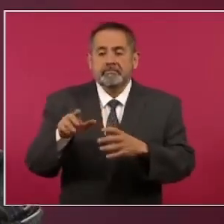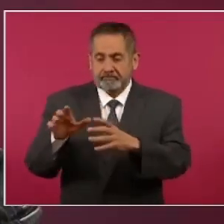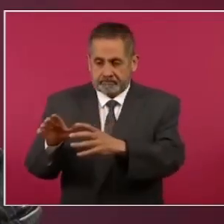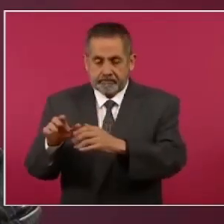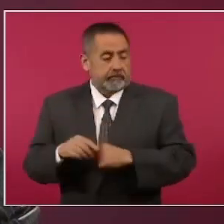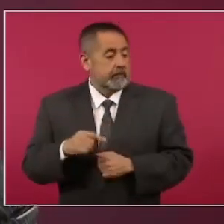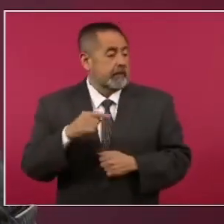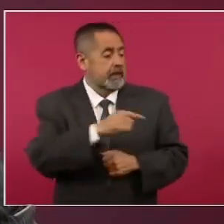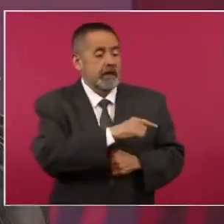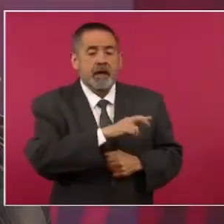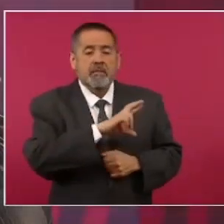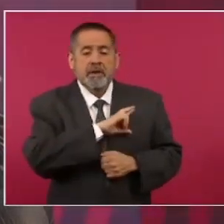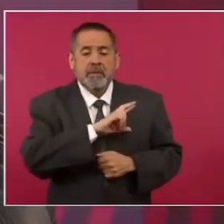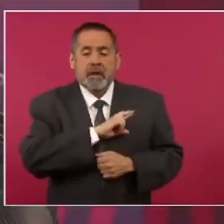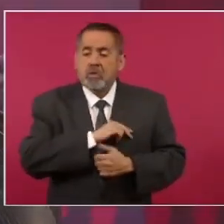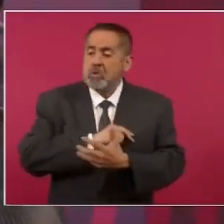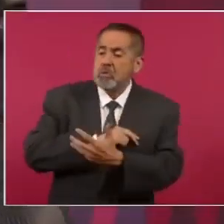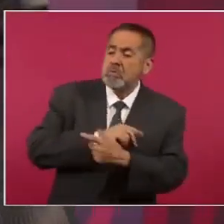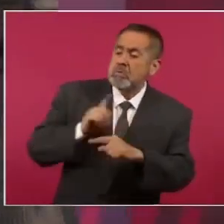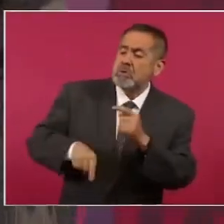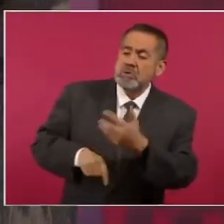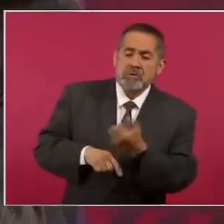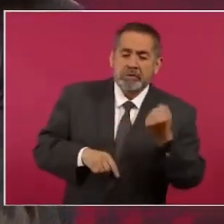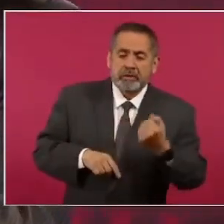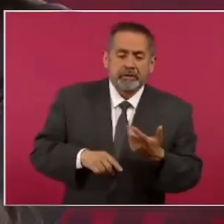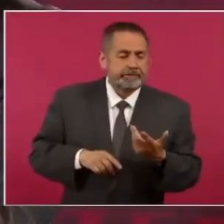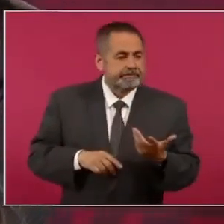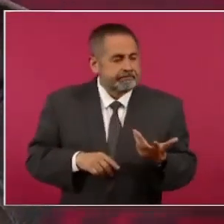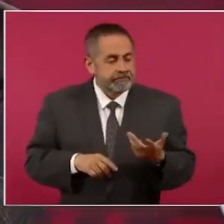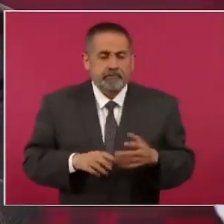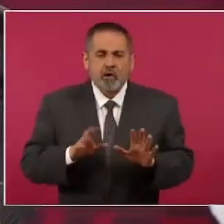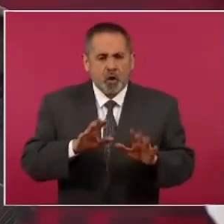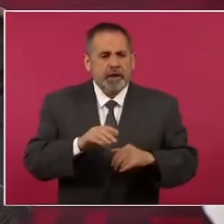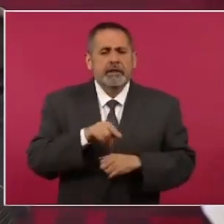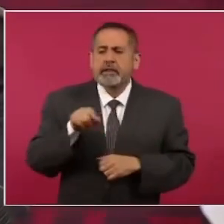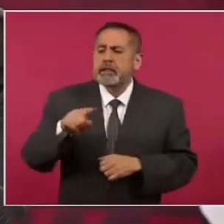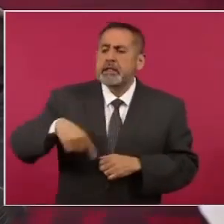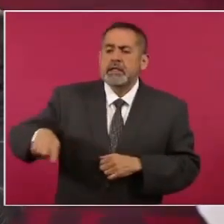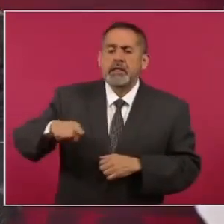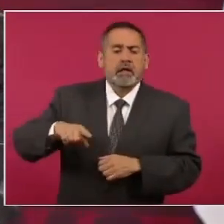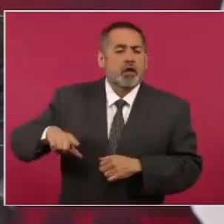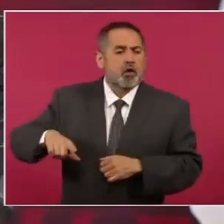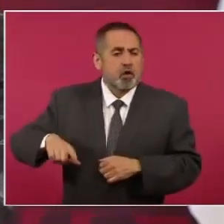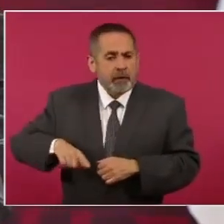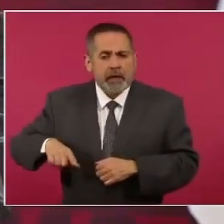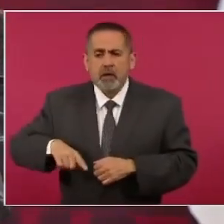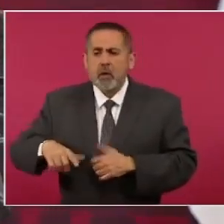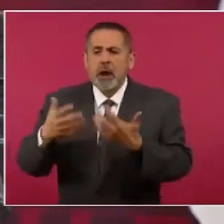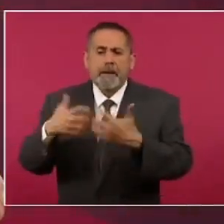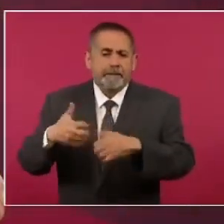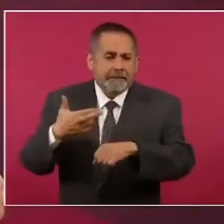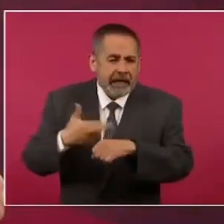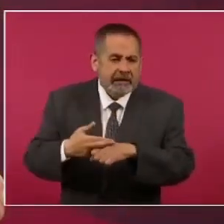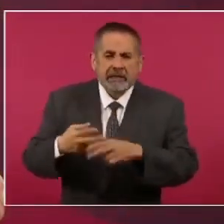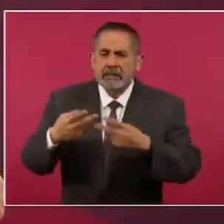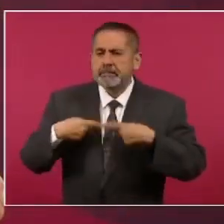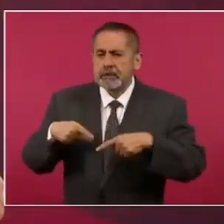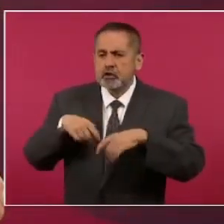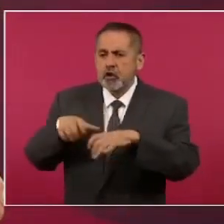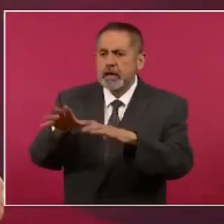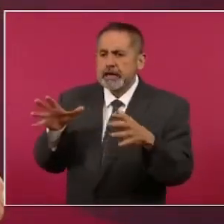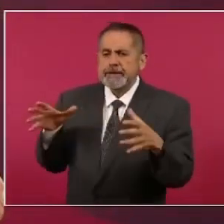privado, el sector social, el sector público,